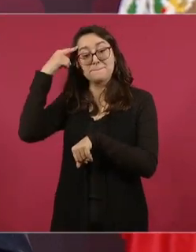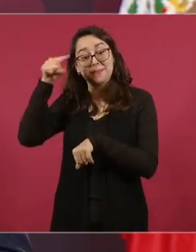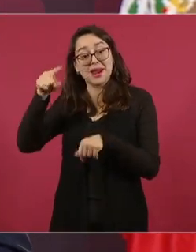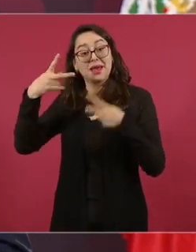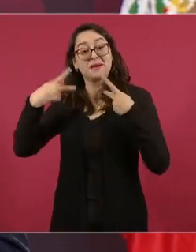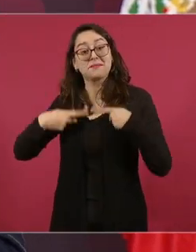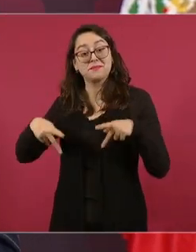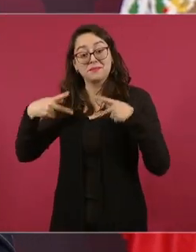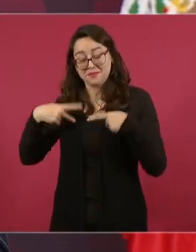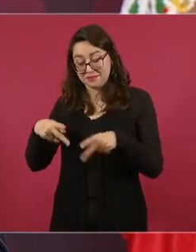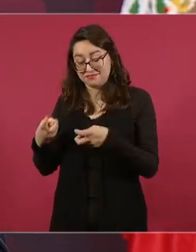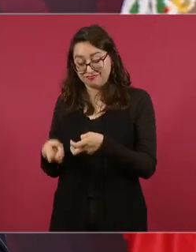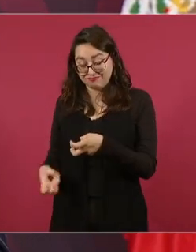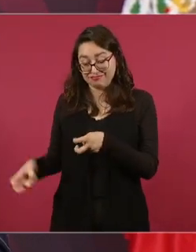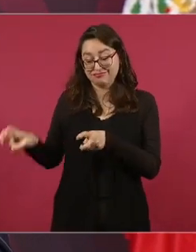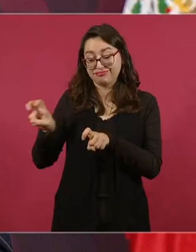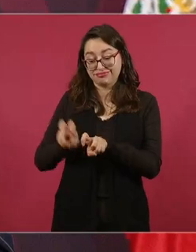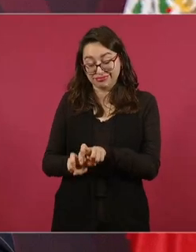pasajeros.